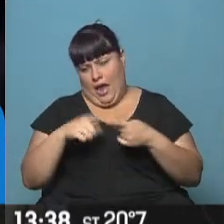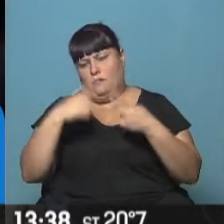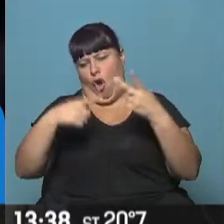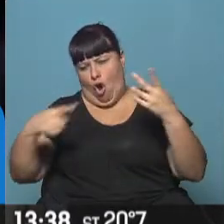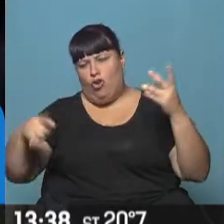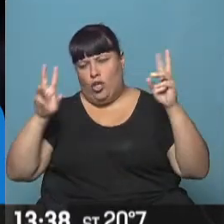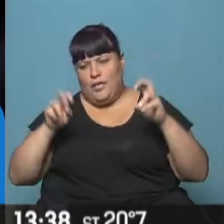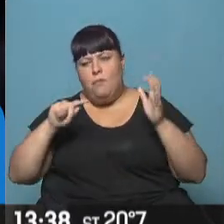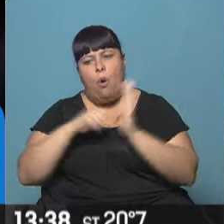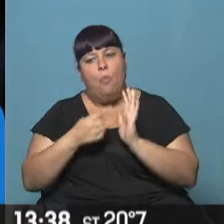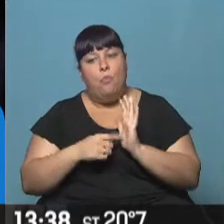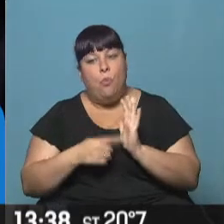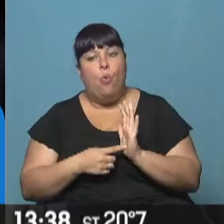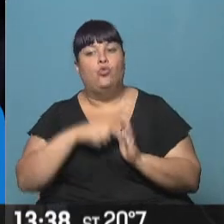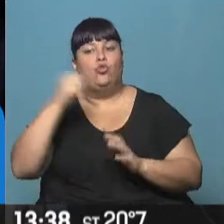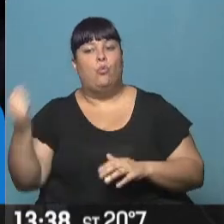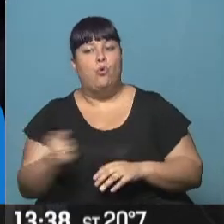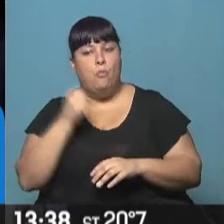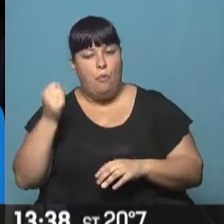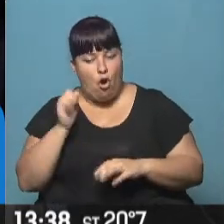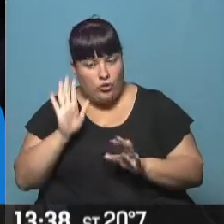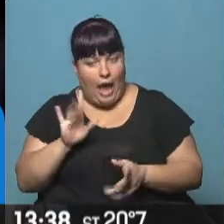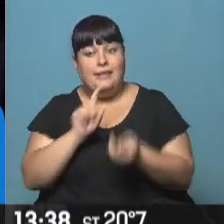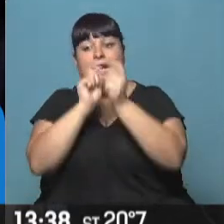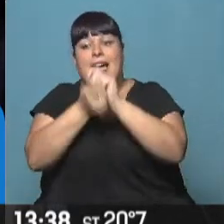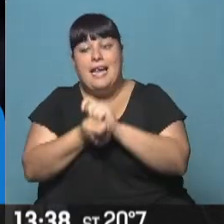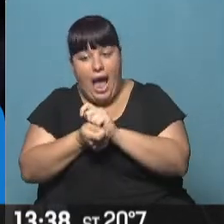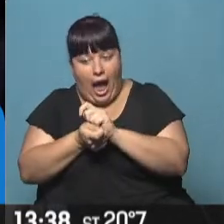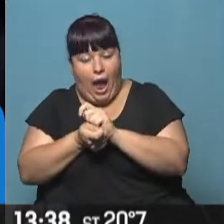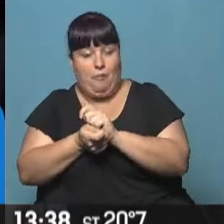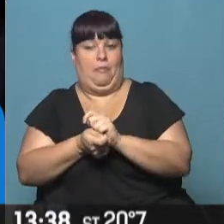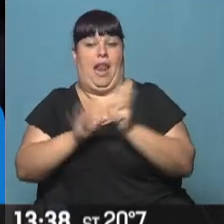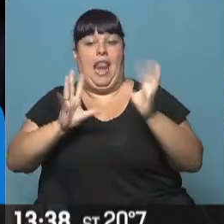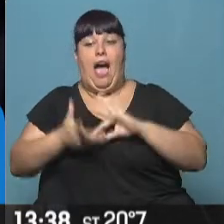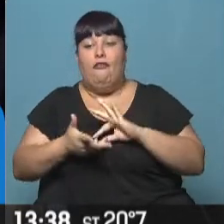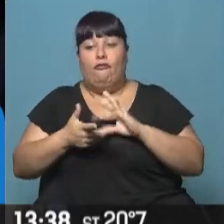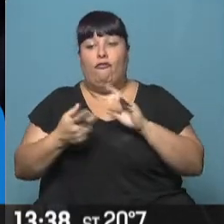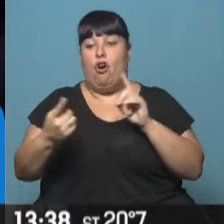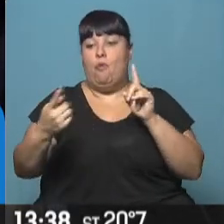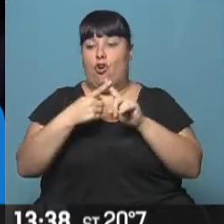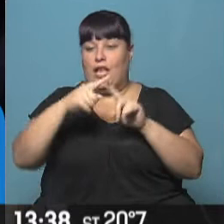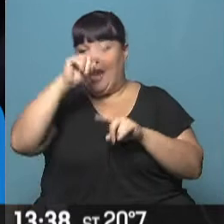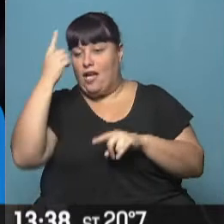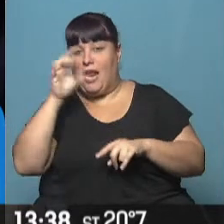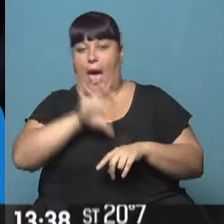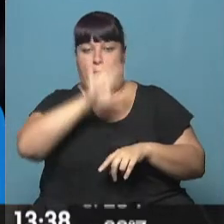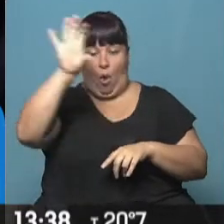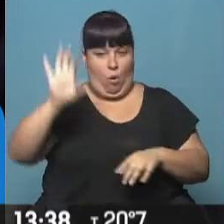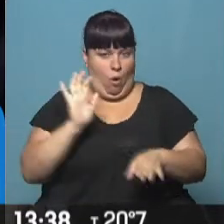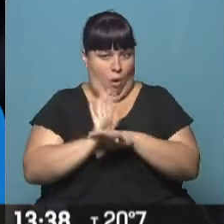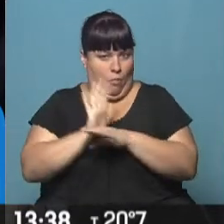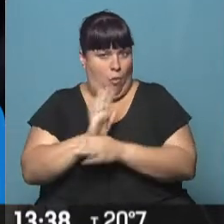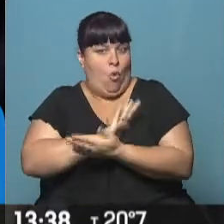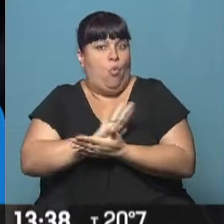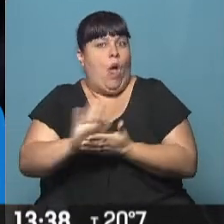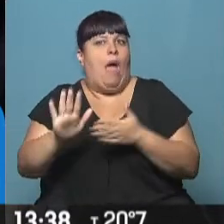han sido puntos importantes que modifican el esquema de relación nación-provincia. Diría que estamos en un